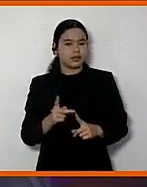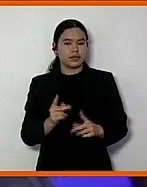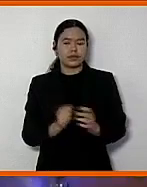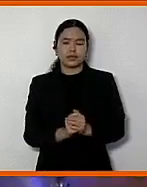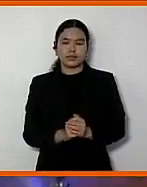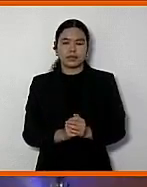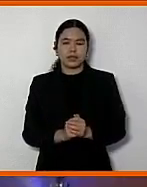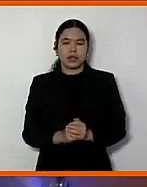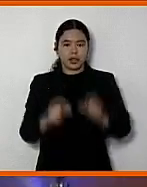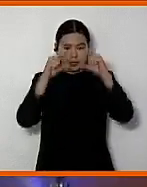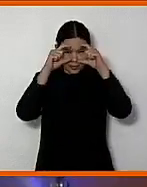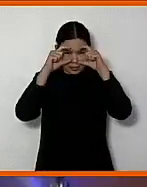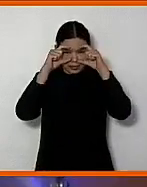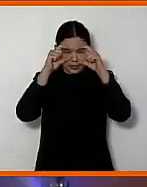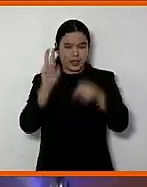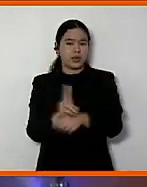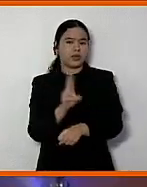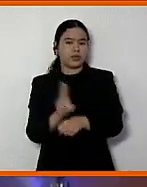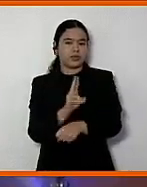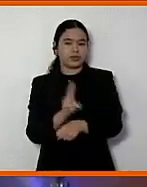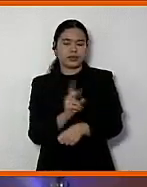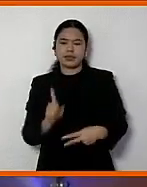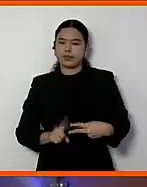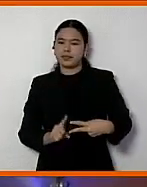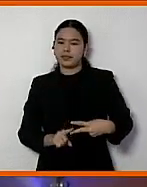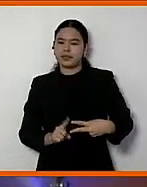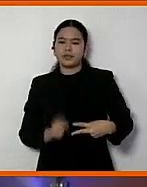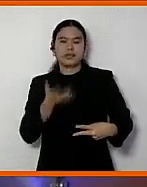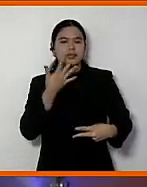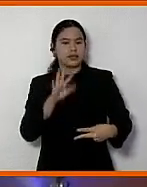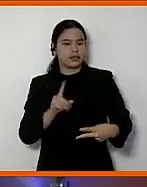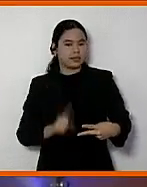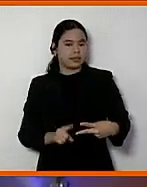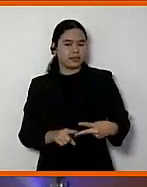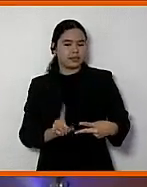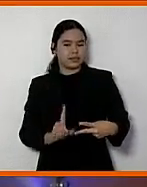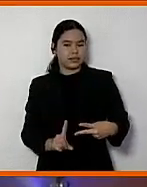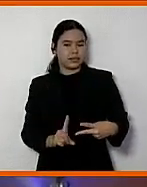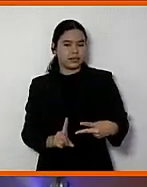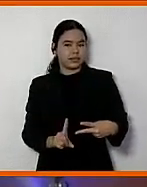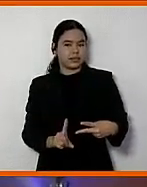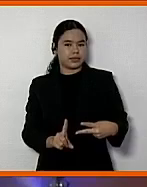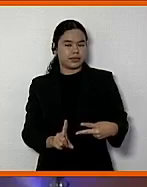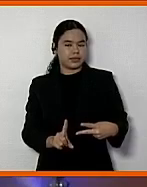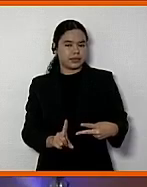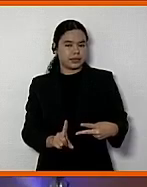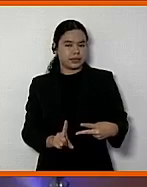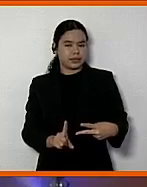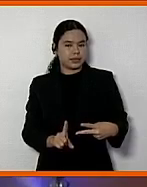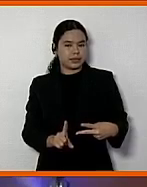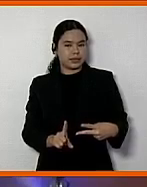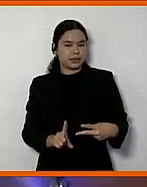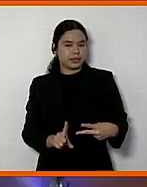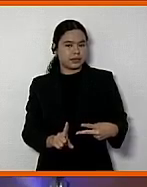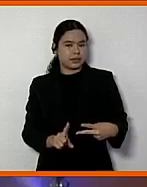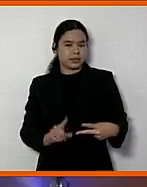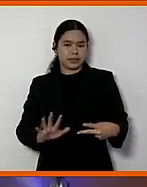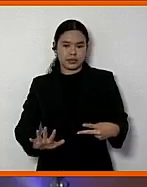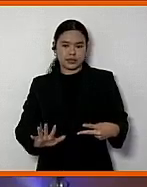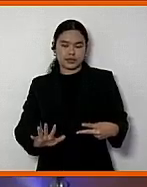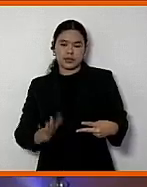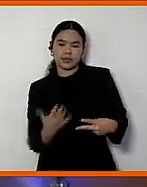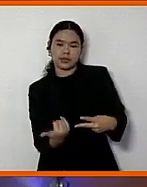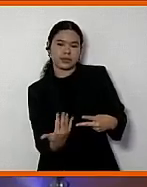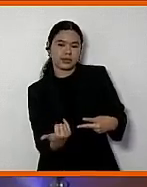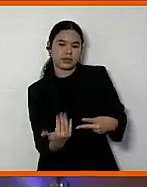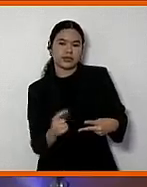segundo número ganador su primer dígito suertes desde el 1 segundo dígito Este es el 5 número